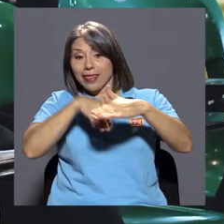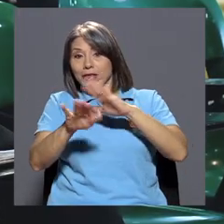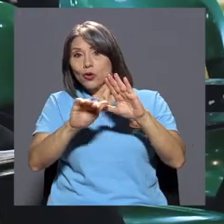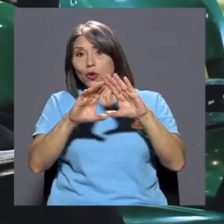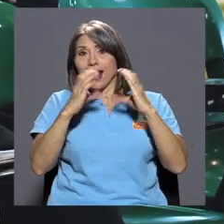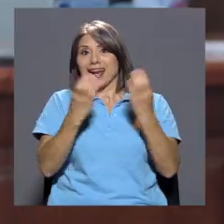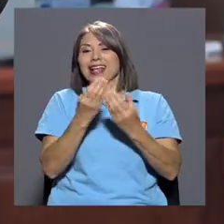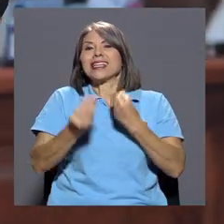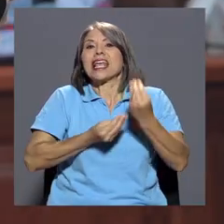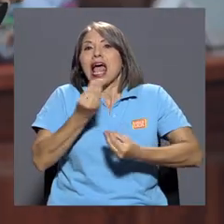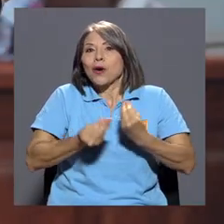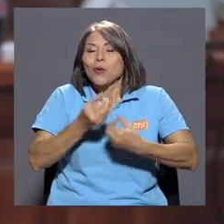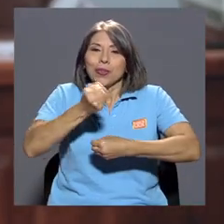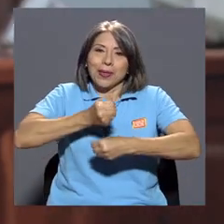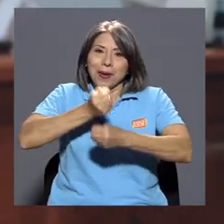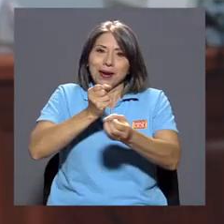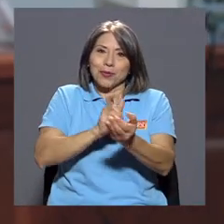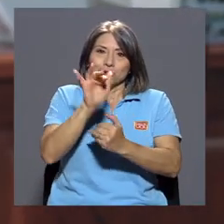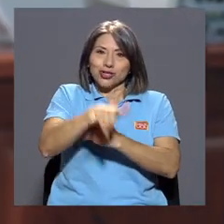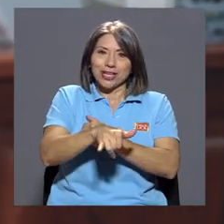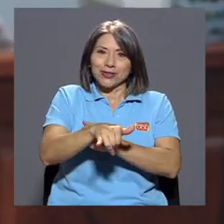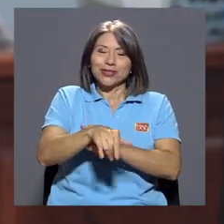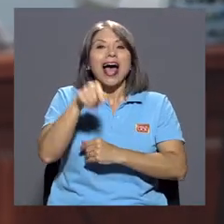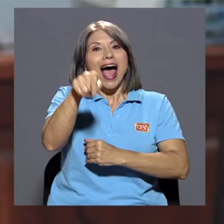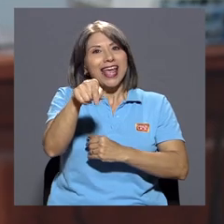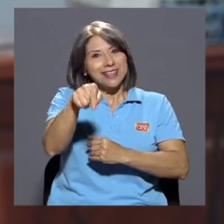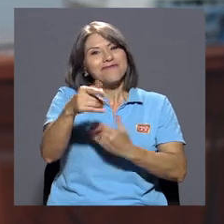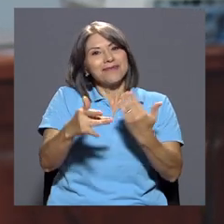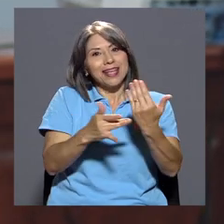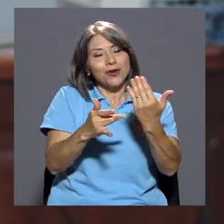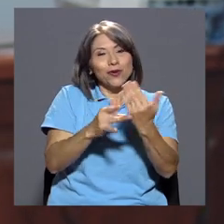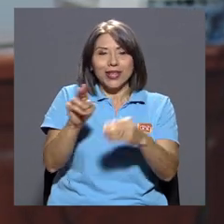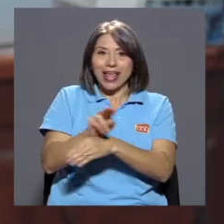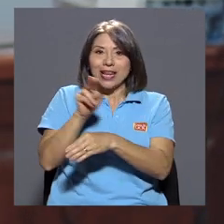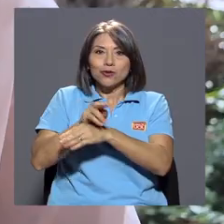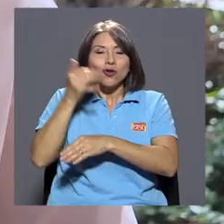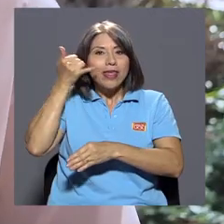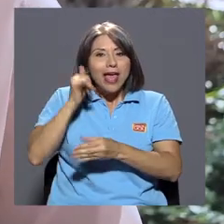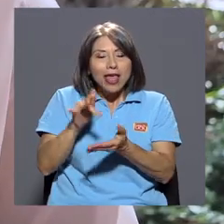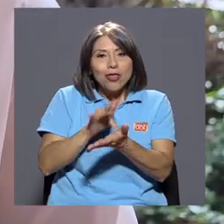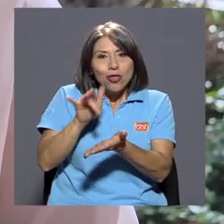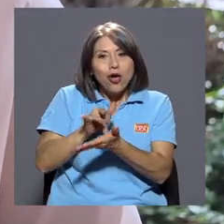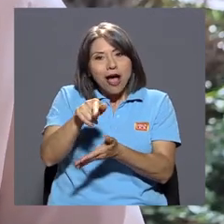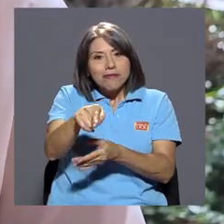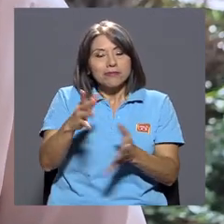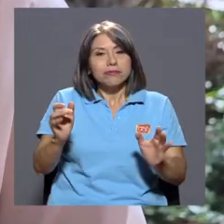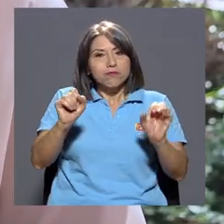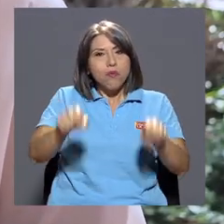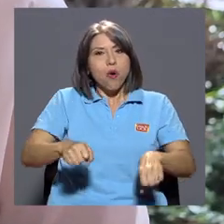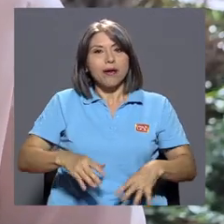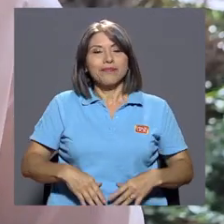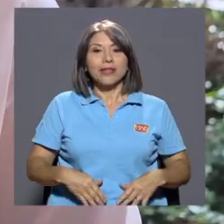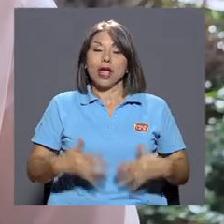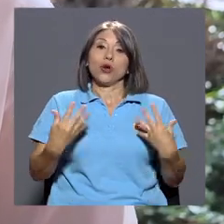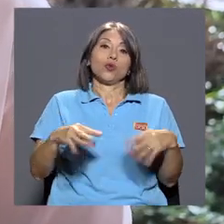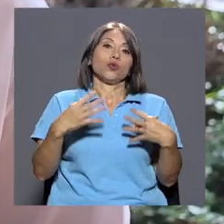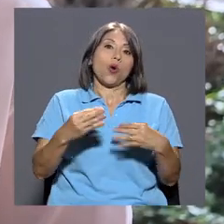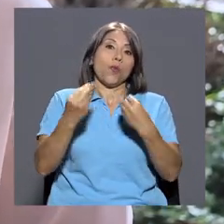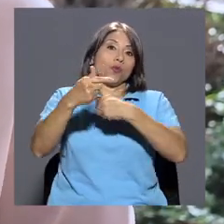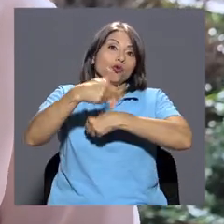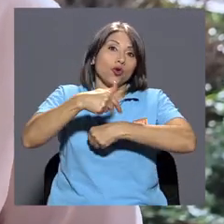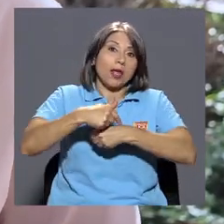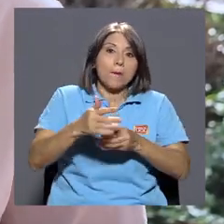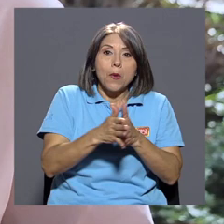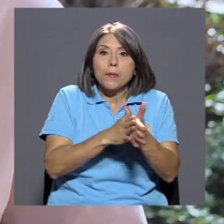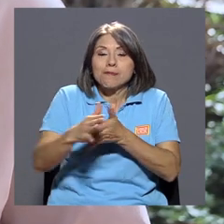entonces trabajar proyectos. Y ahí es donde meto la tecnología y el uso de dispositivos móviles. Así que lo que he ganado muchísimo tiempo